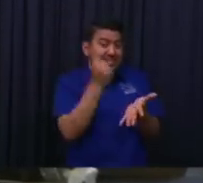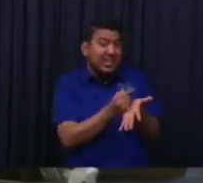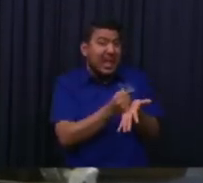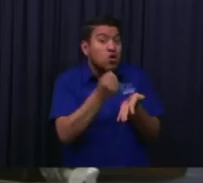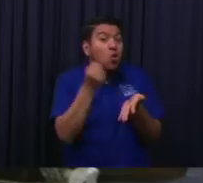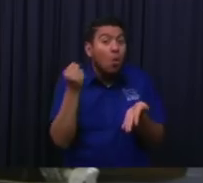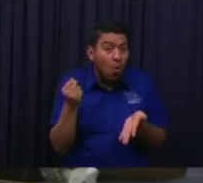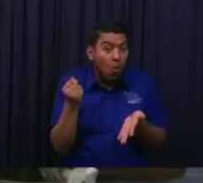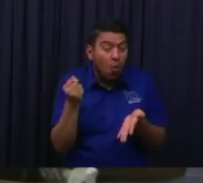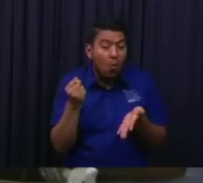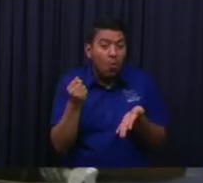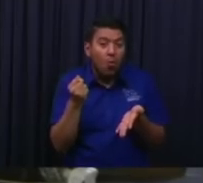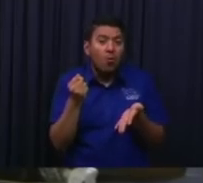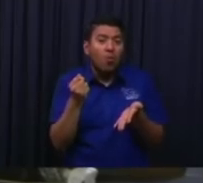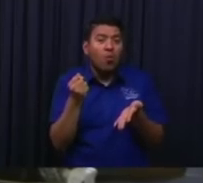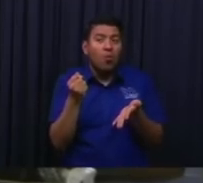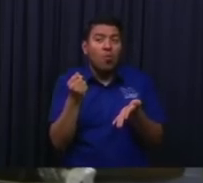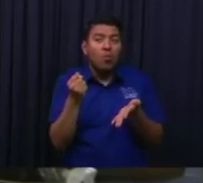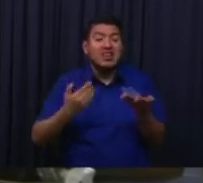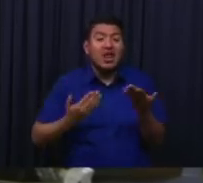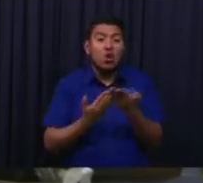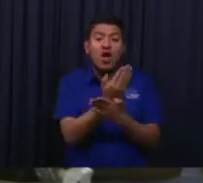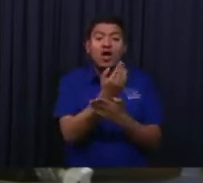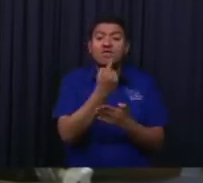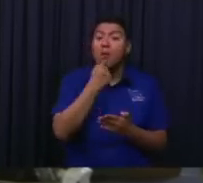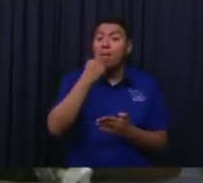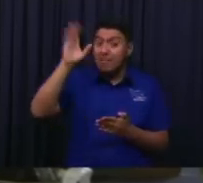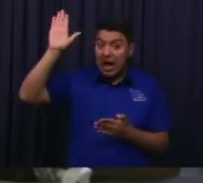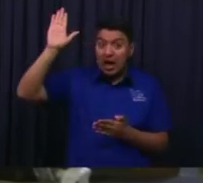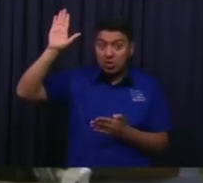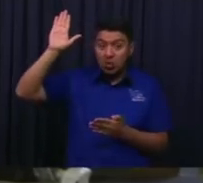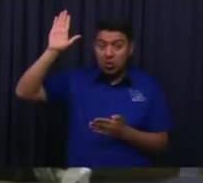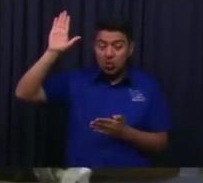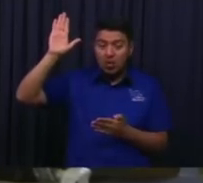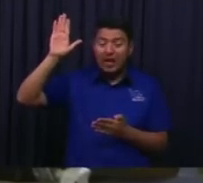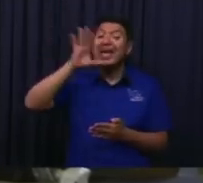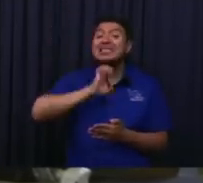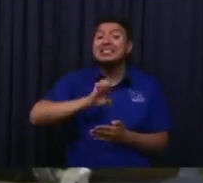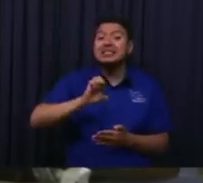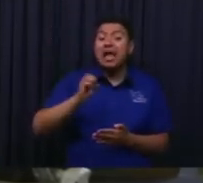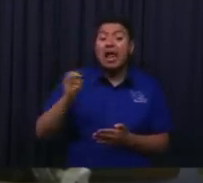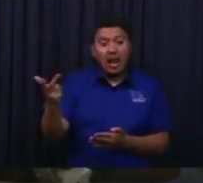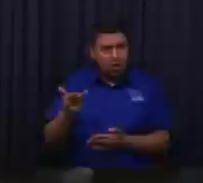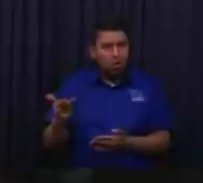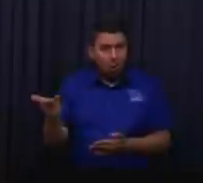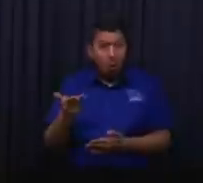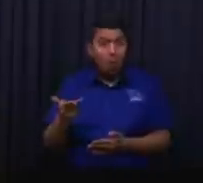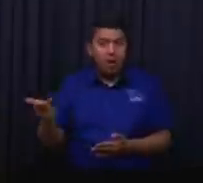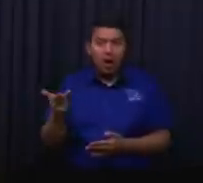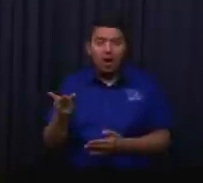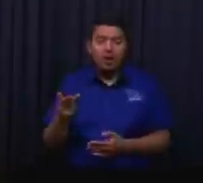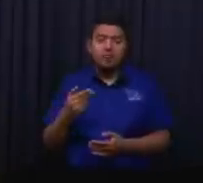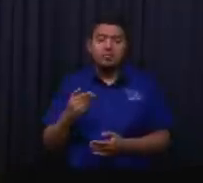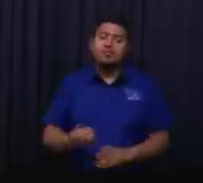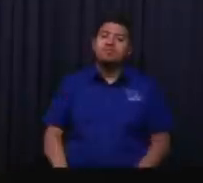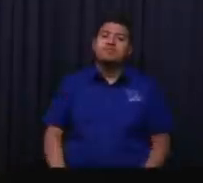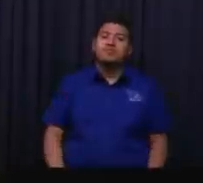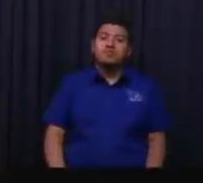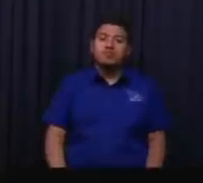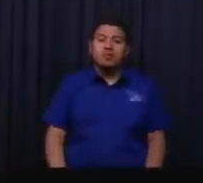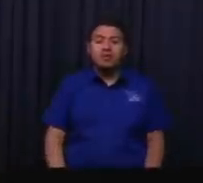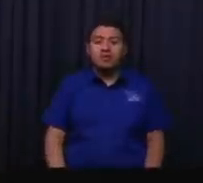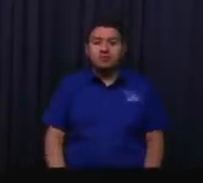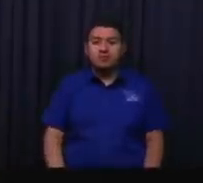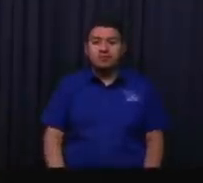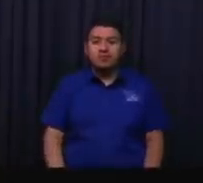el sello del nuevo pacto va a ser la copa. Y hoy, no sé si me trajeron mi copita aquí, no la miro. Ah, bien,